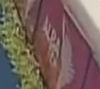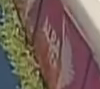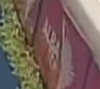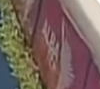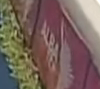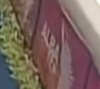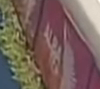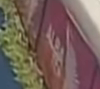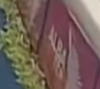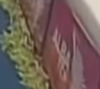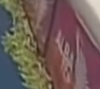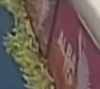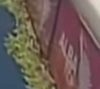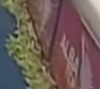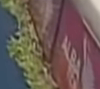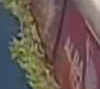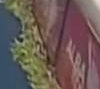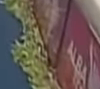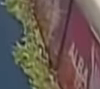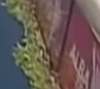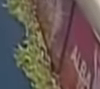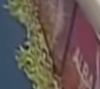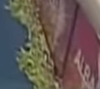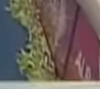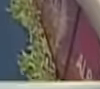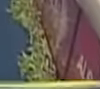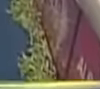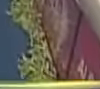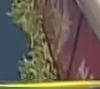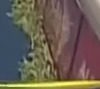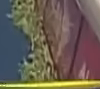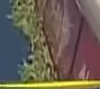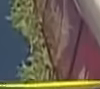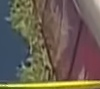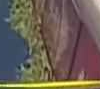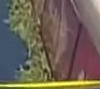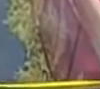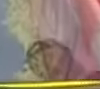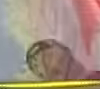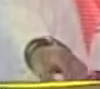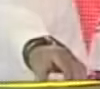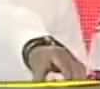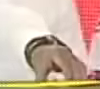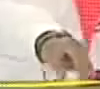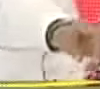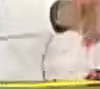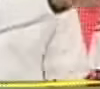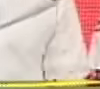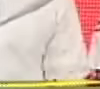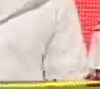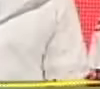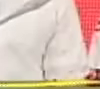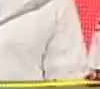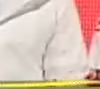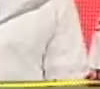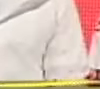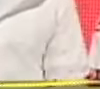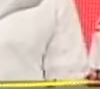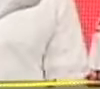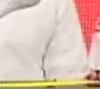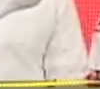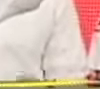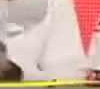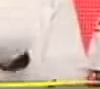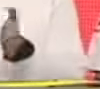líderes y lideresas de movimientos sociales que participaron en la cumbre de la Alternativa Social